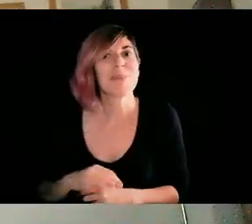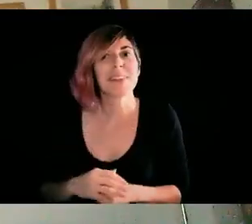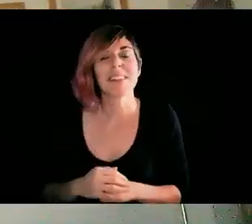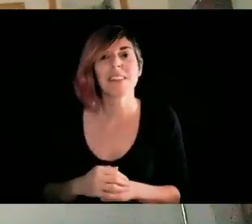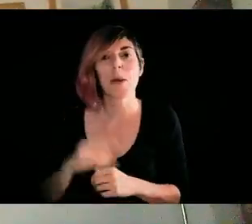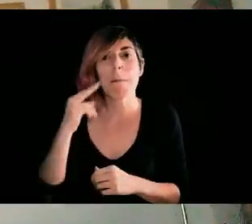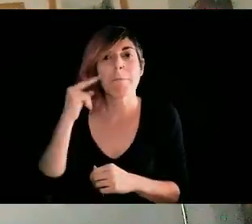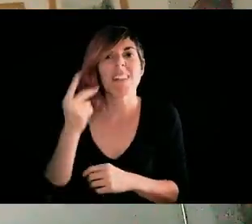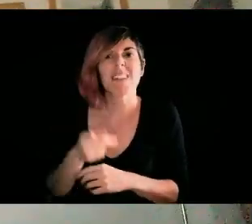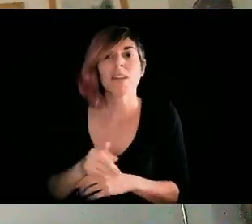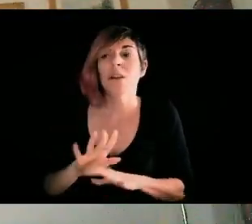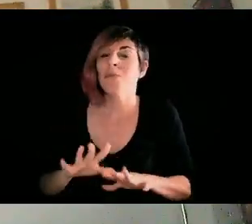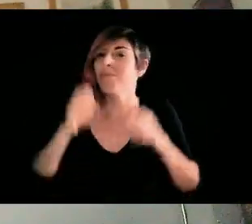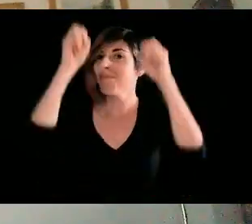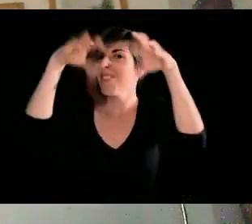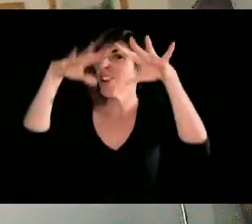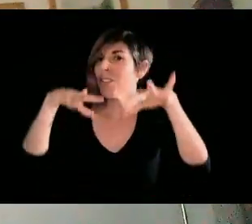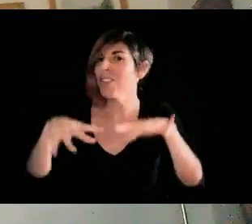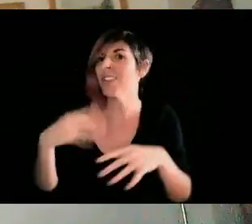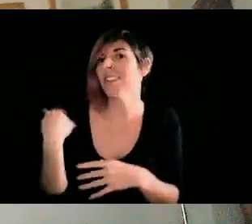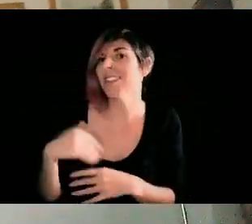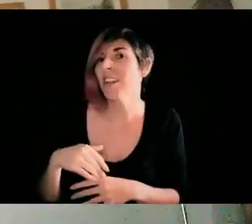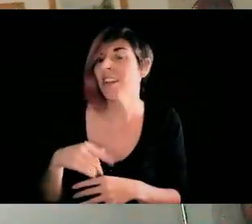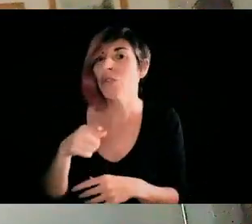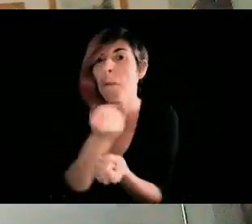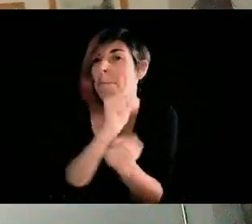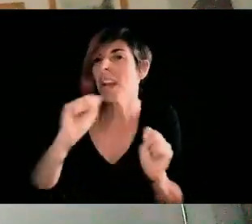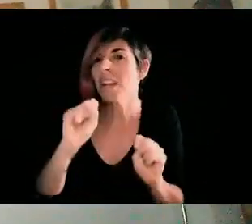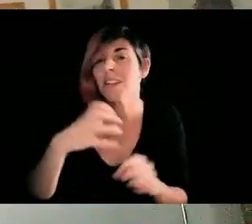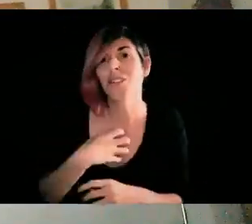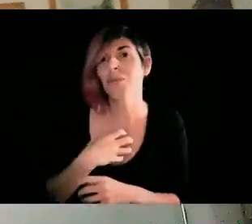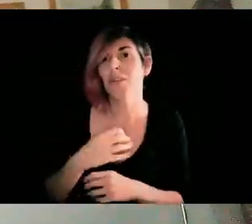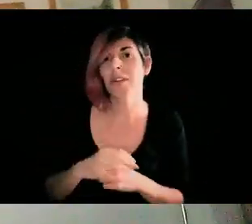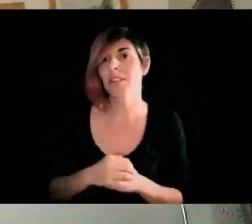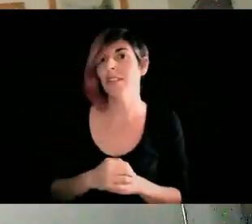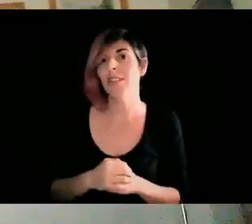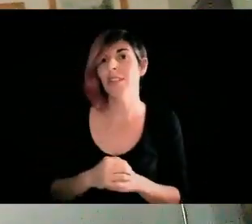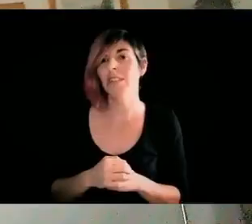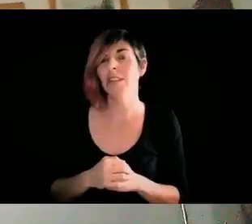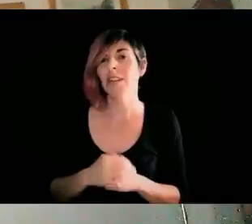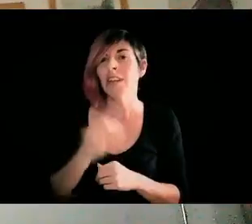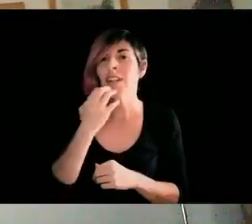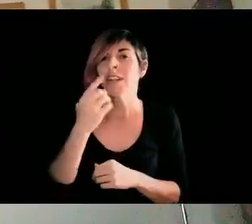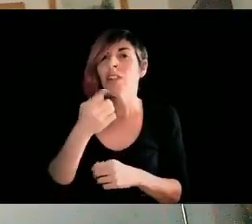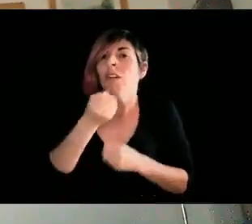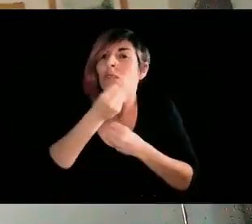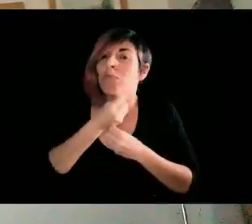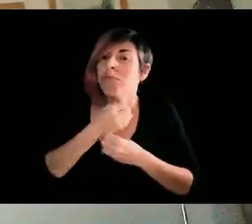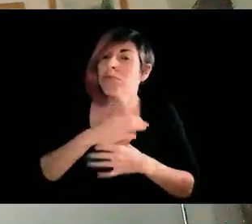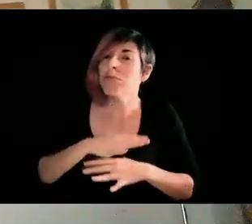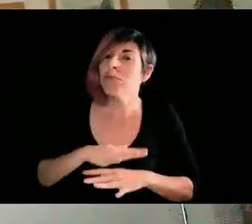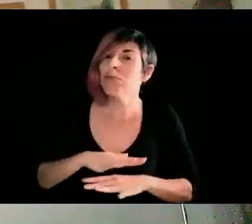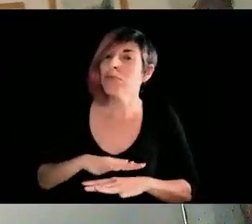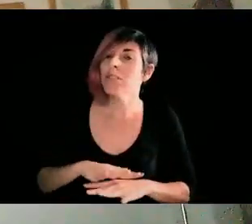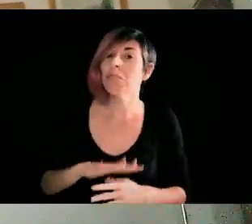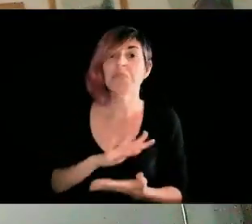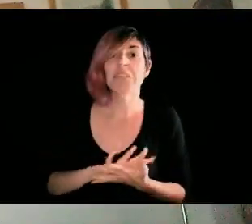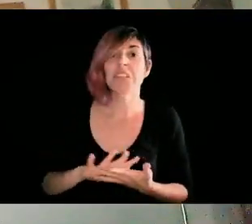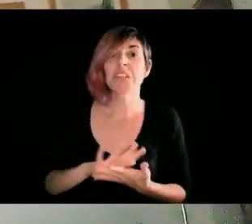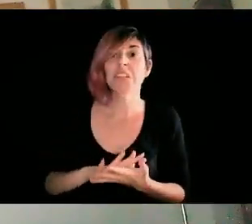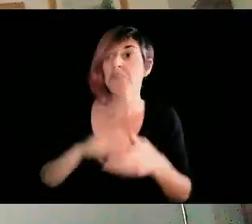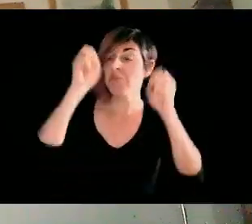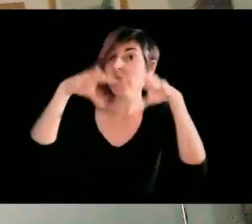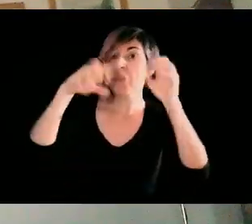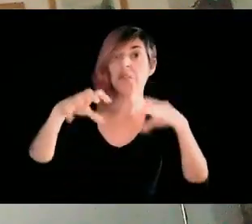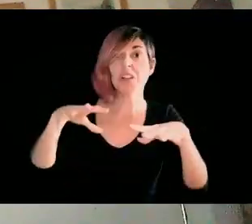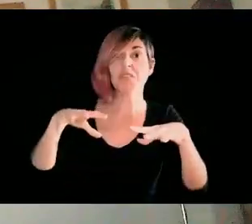tu tristeza, puedes amortiguar tu miedo, pero ya está lloviendo, no puedes hacer nada por detener la lluvia. Cuando tú te relajas en esa